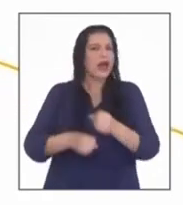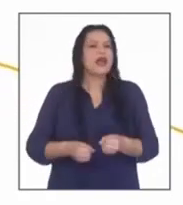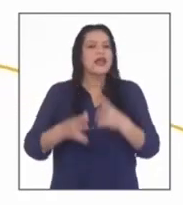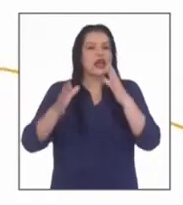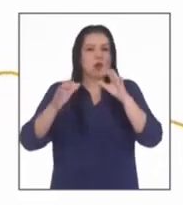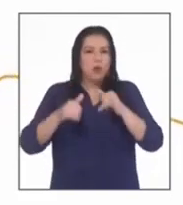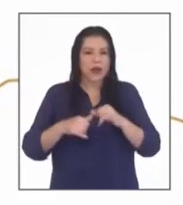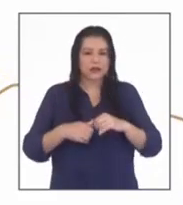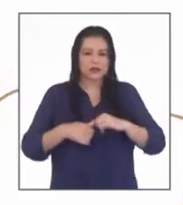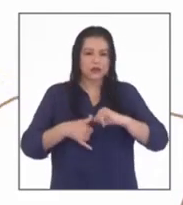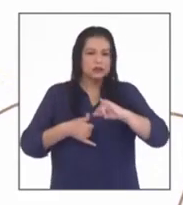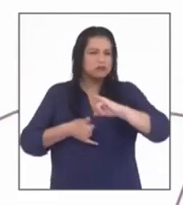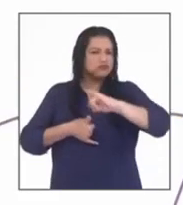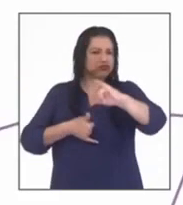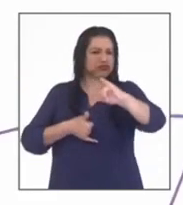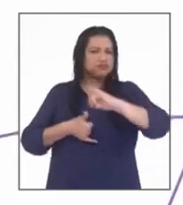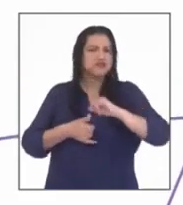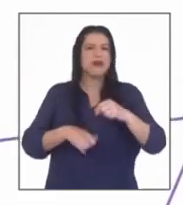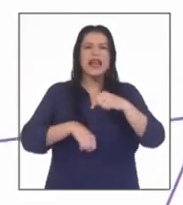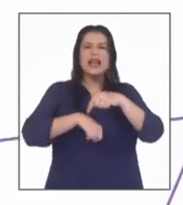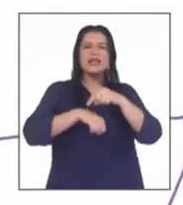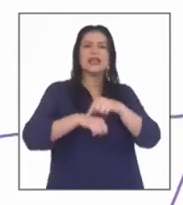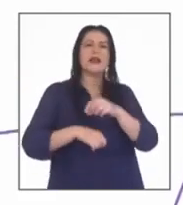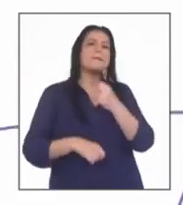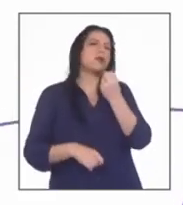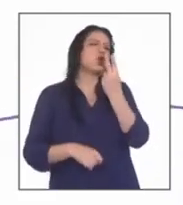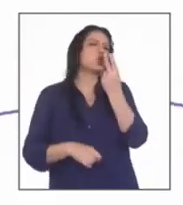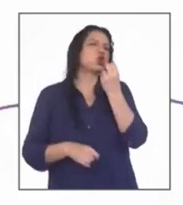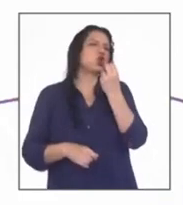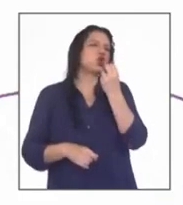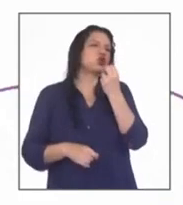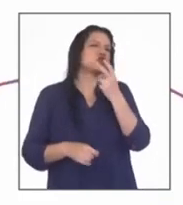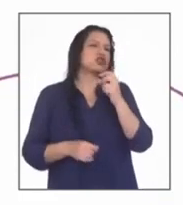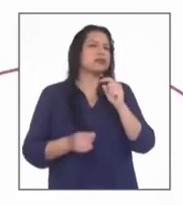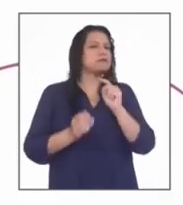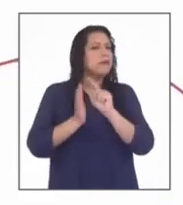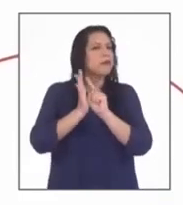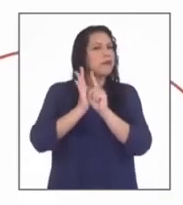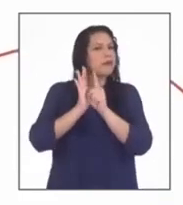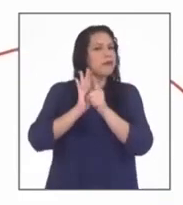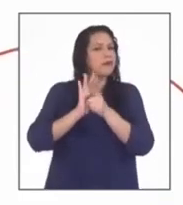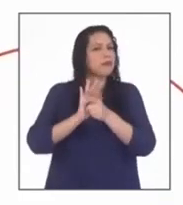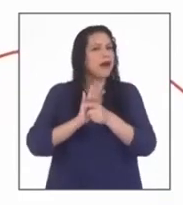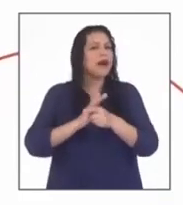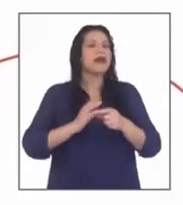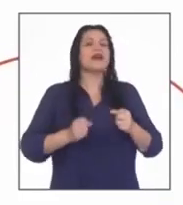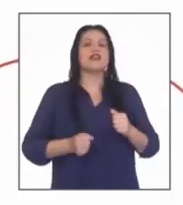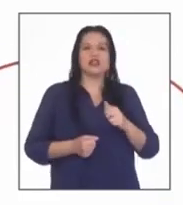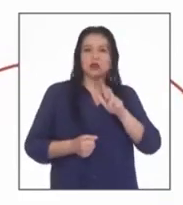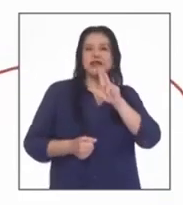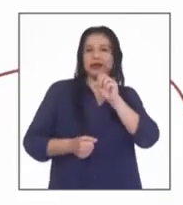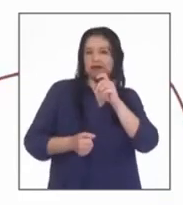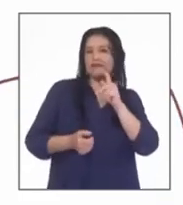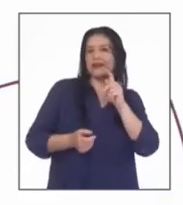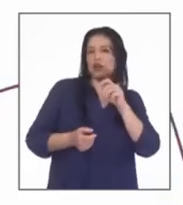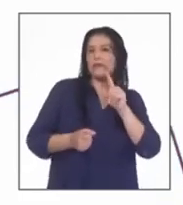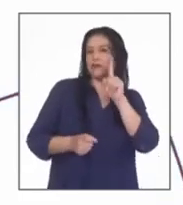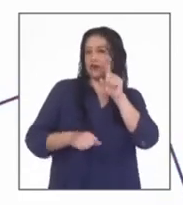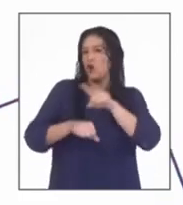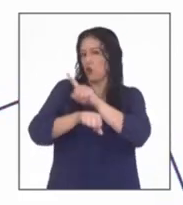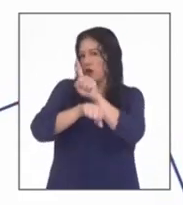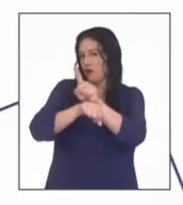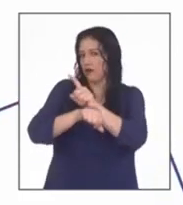se recorren durante 12 segundos yendo a 30 kilómetros por hora?